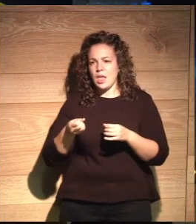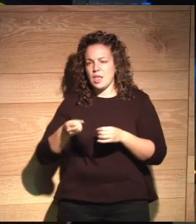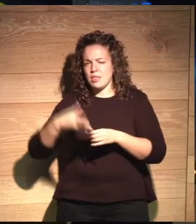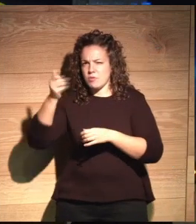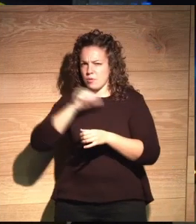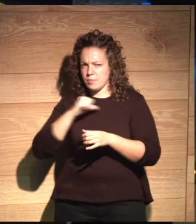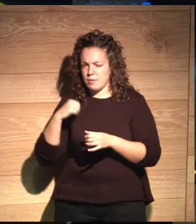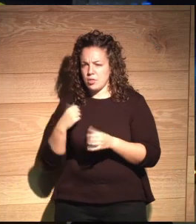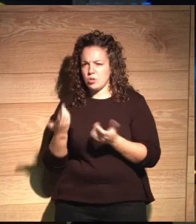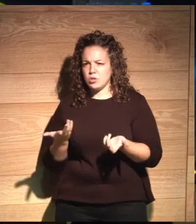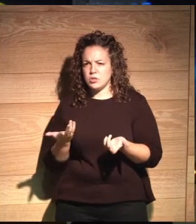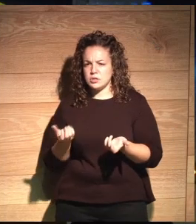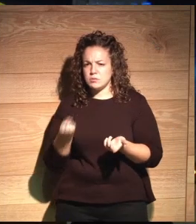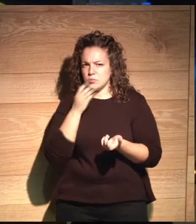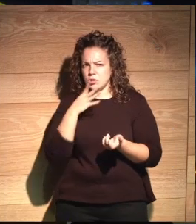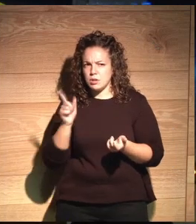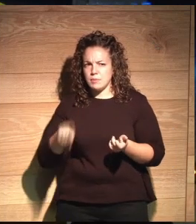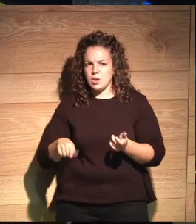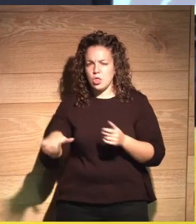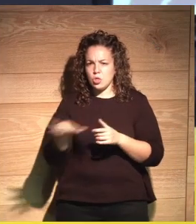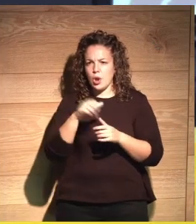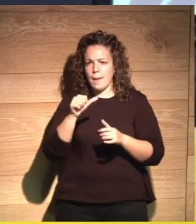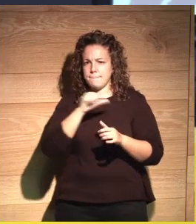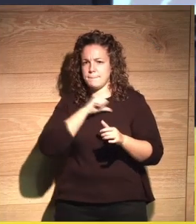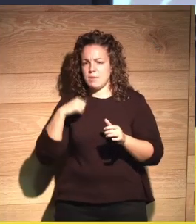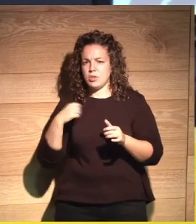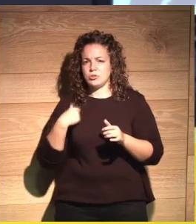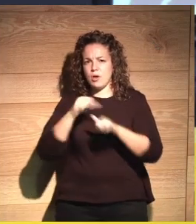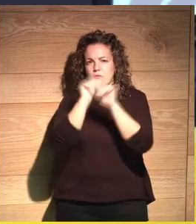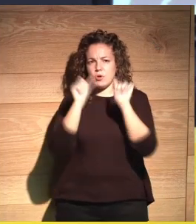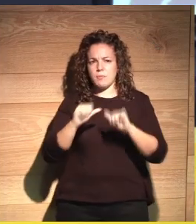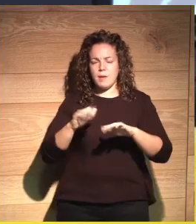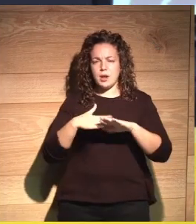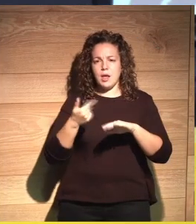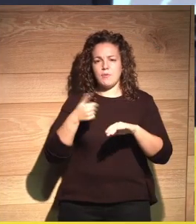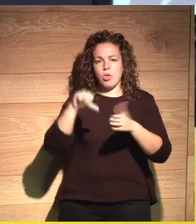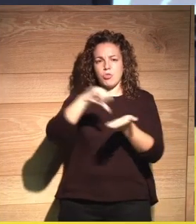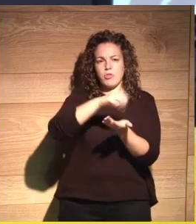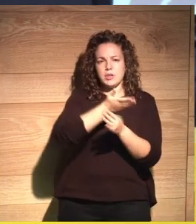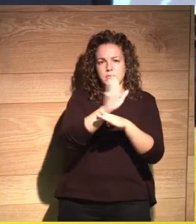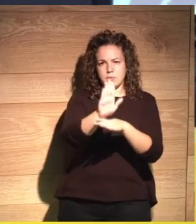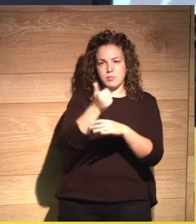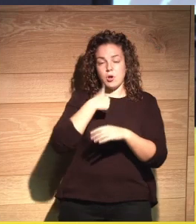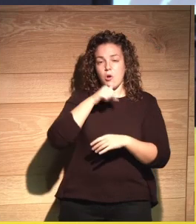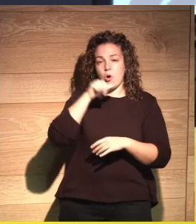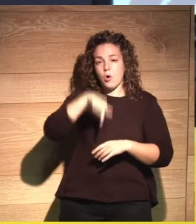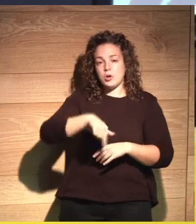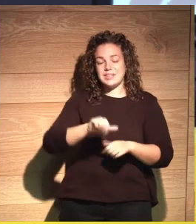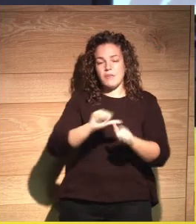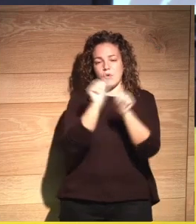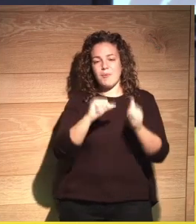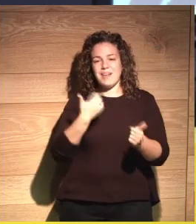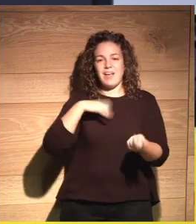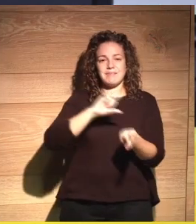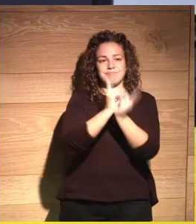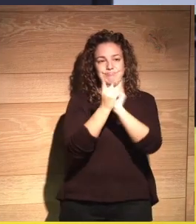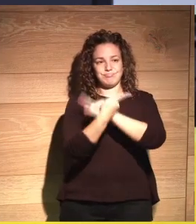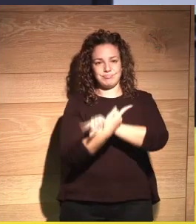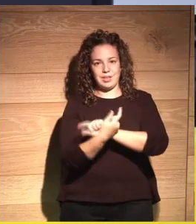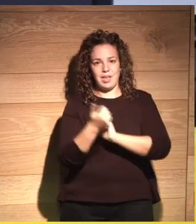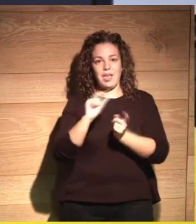bueno podemos ver los espacios privados entonces esta ha sido la manera de representar las ciudades durante mucho tiempo pero hoy de esta manera está cambiando está